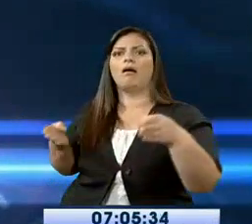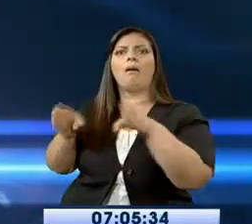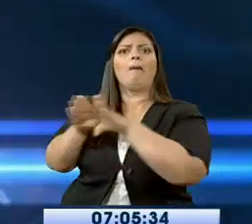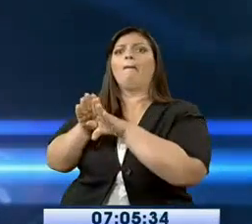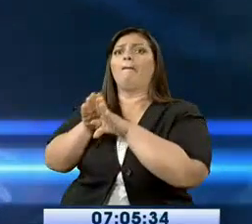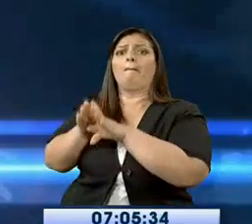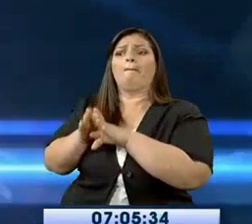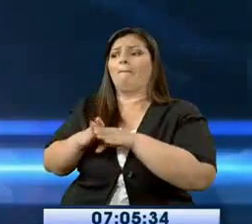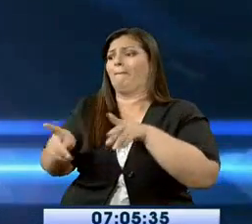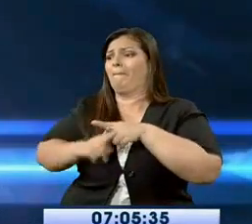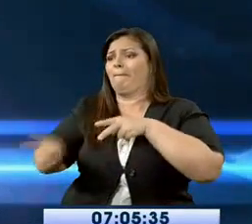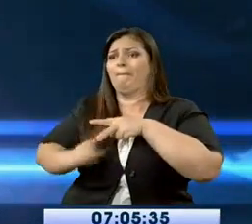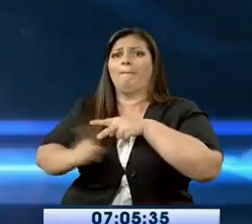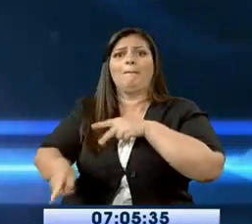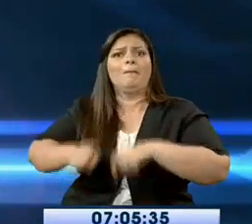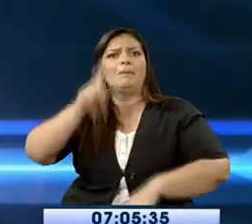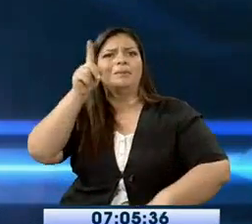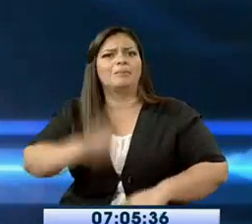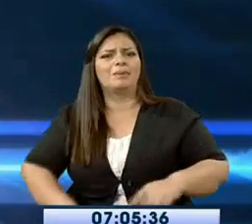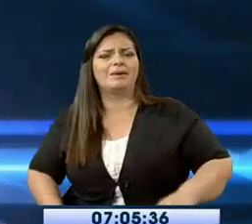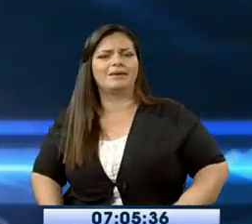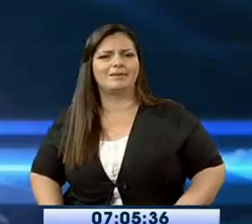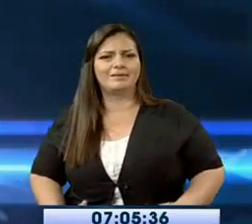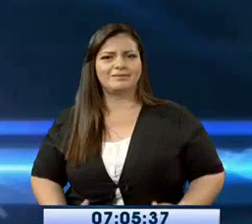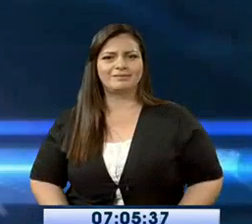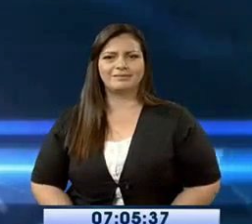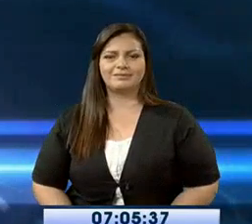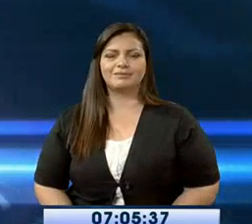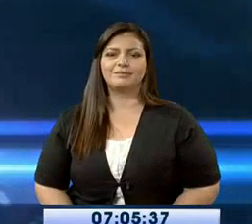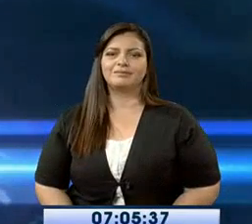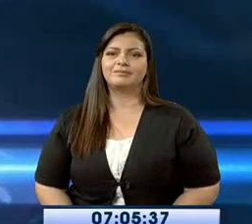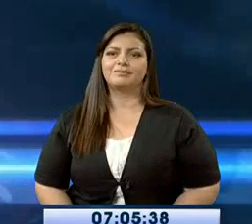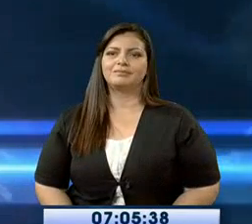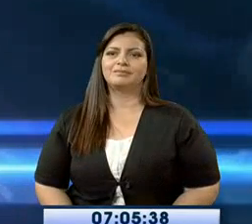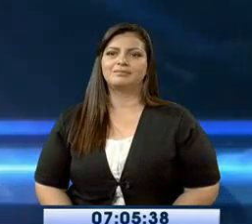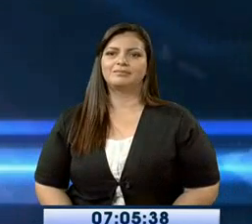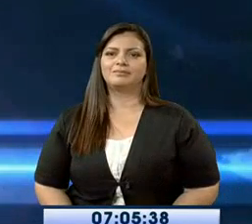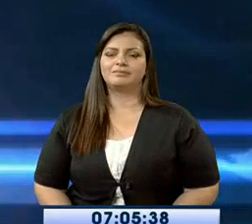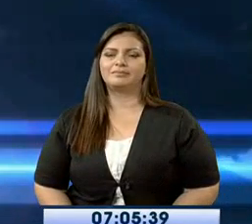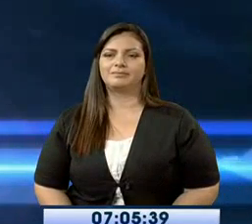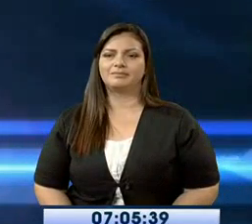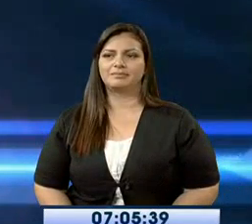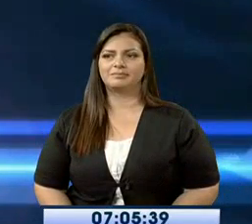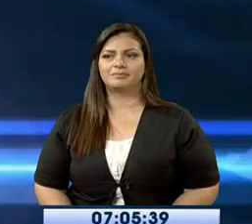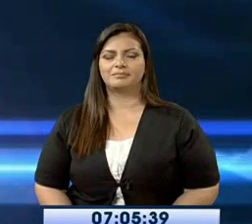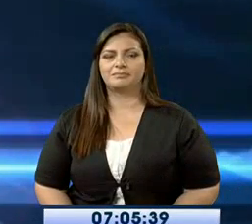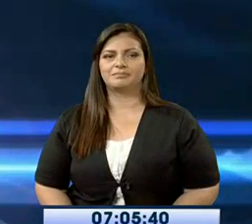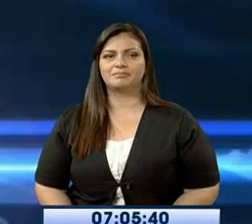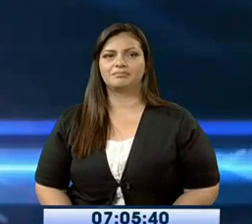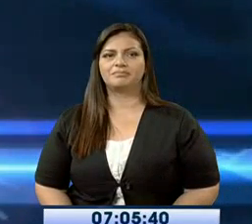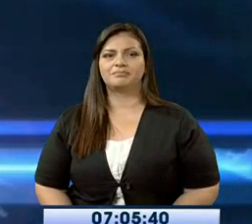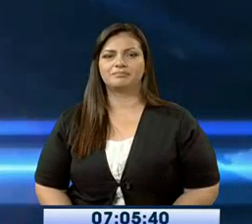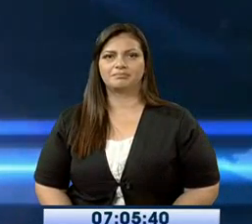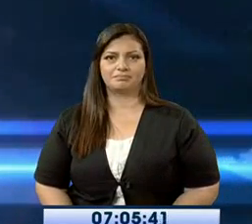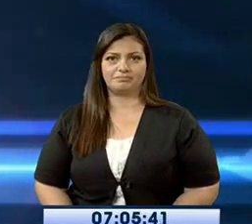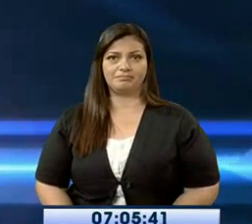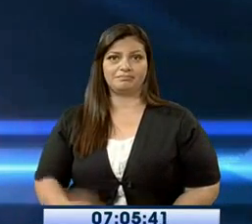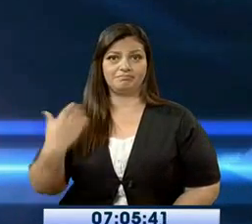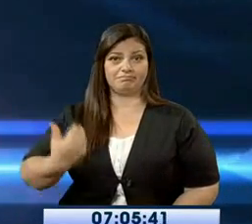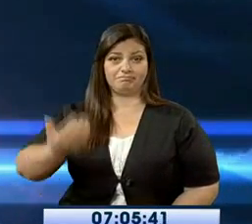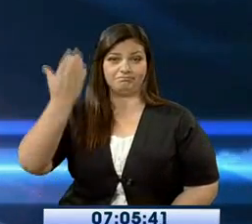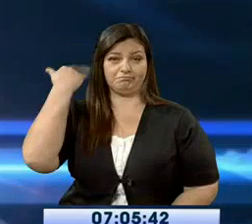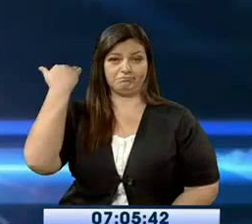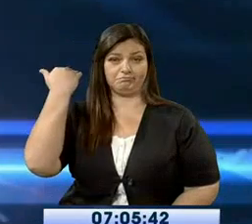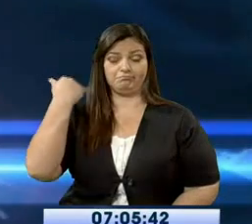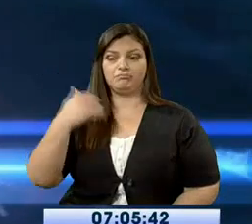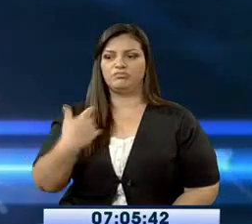que la gente descienda, salvar muchas vidas. Risa, hemos visto, sí, y Dios quiera que no se repita. Así es. Accidentes gravísimos, claro, en